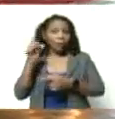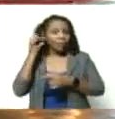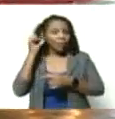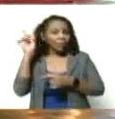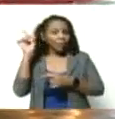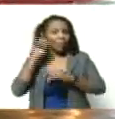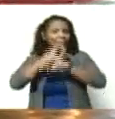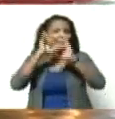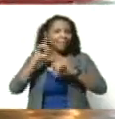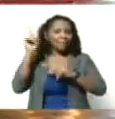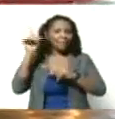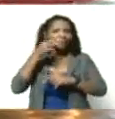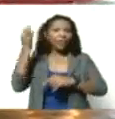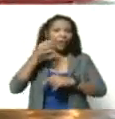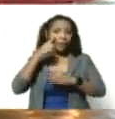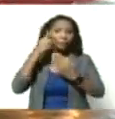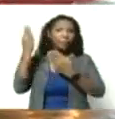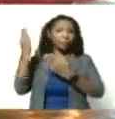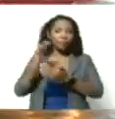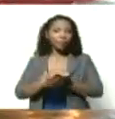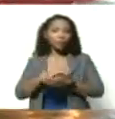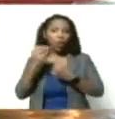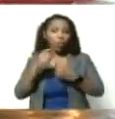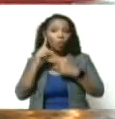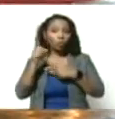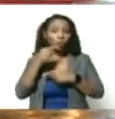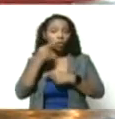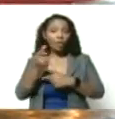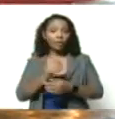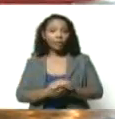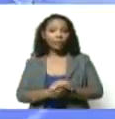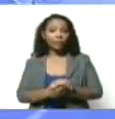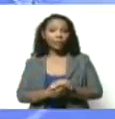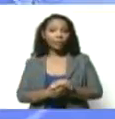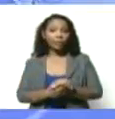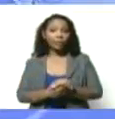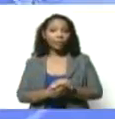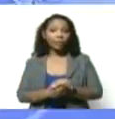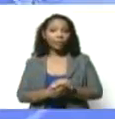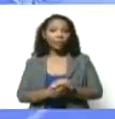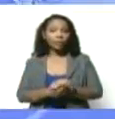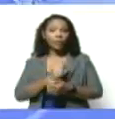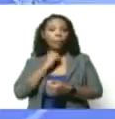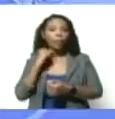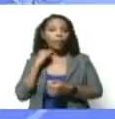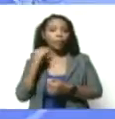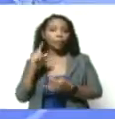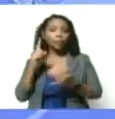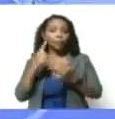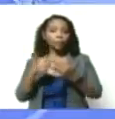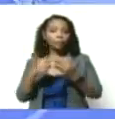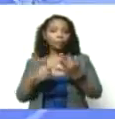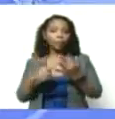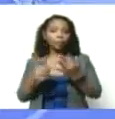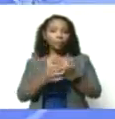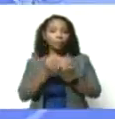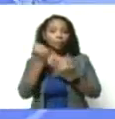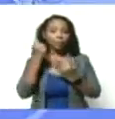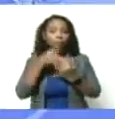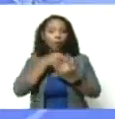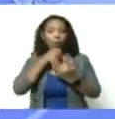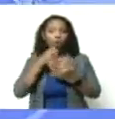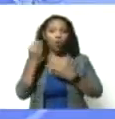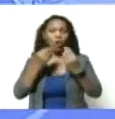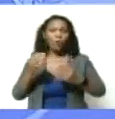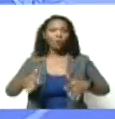allá en el cielo, ¿verdad, Argimiro? Como bien lo dijiste. Padre de Argimiro, Yadixa, Simón. Y abuelo,